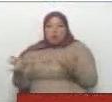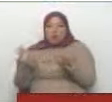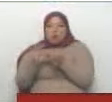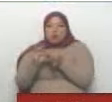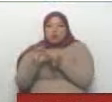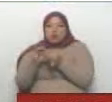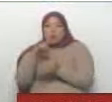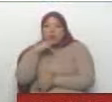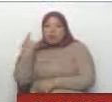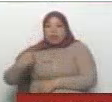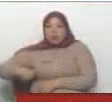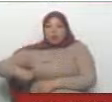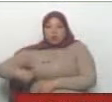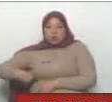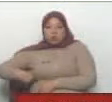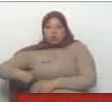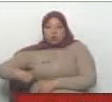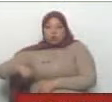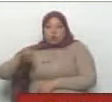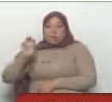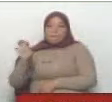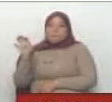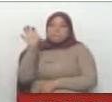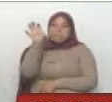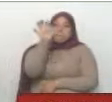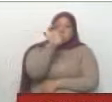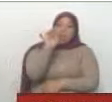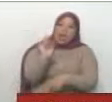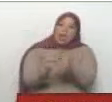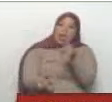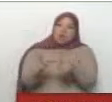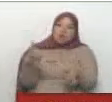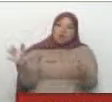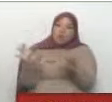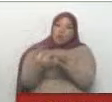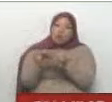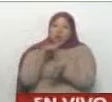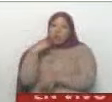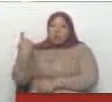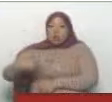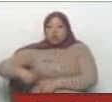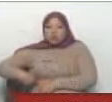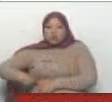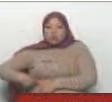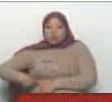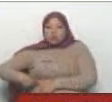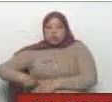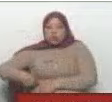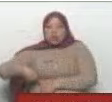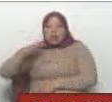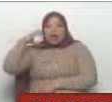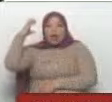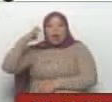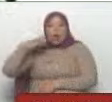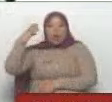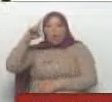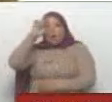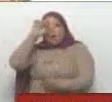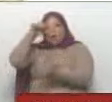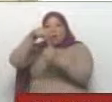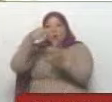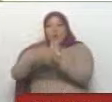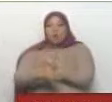Soviética. Le permitían todo, porque era la esperanza de Occidente, de las élites de